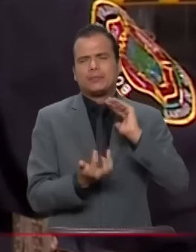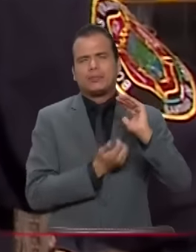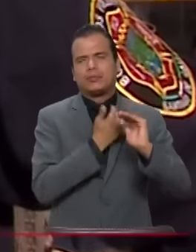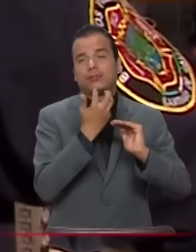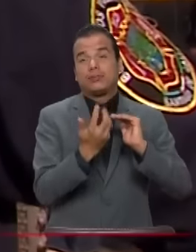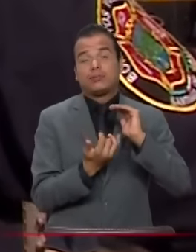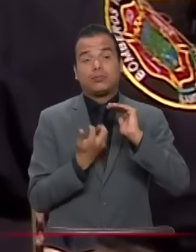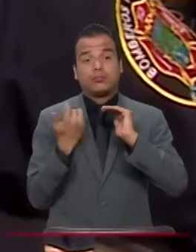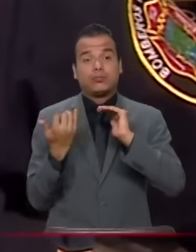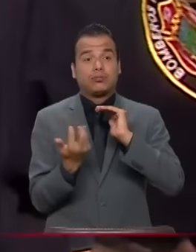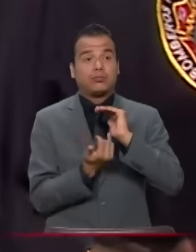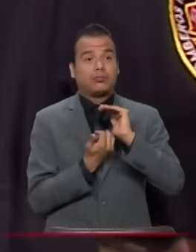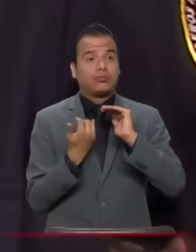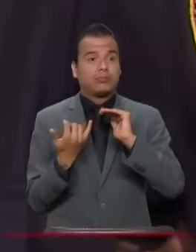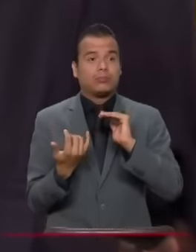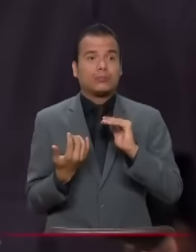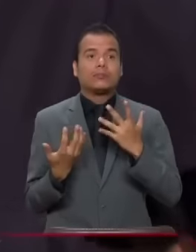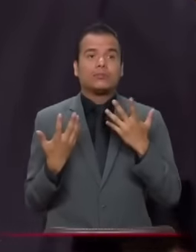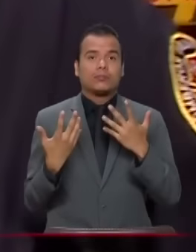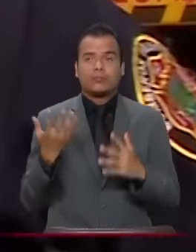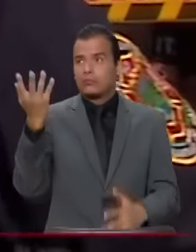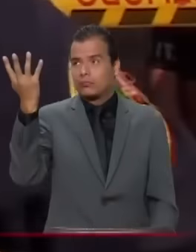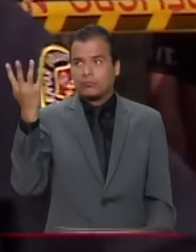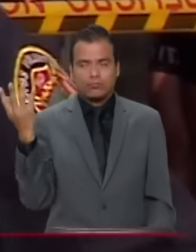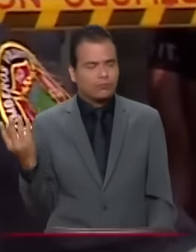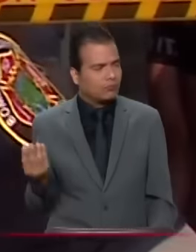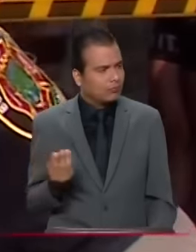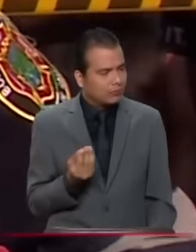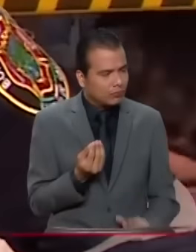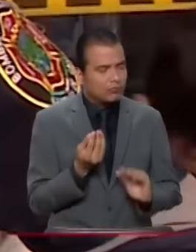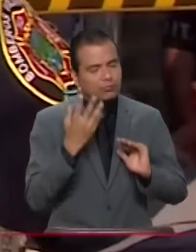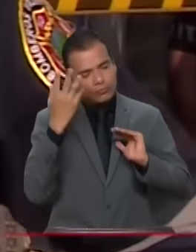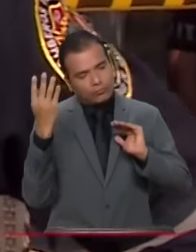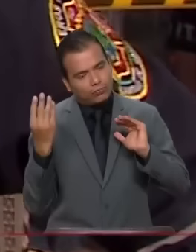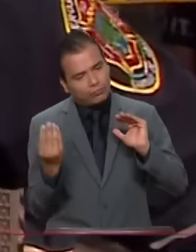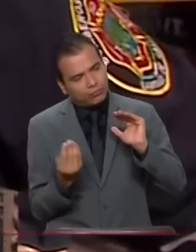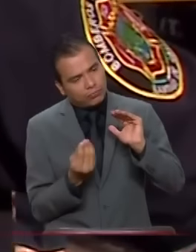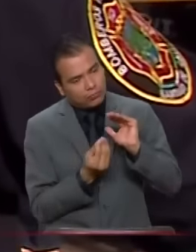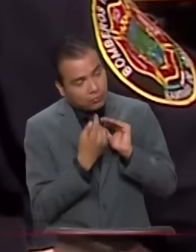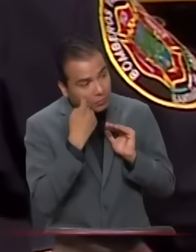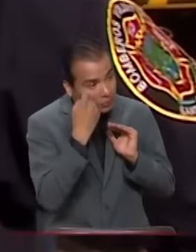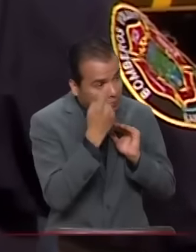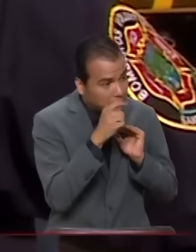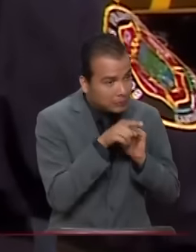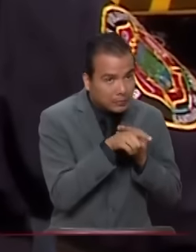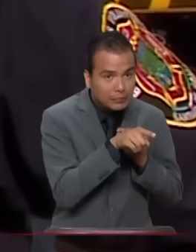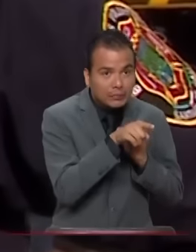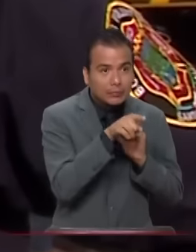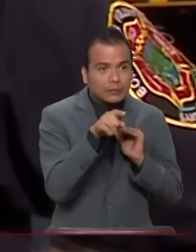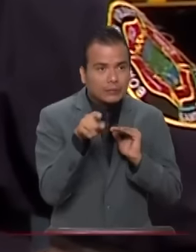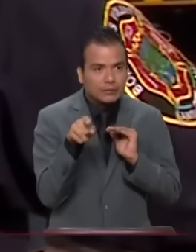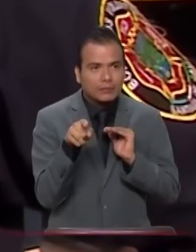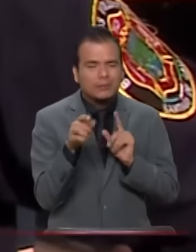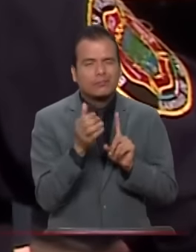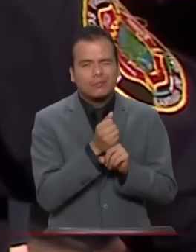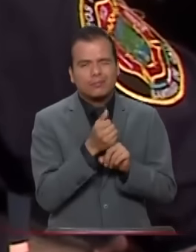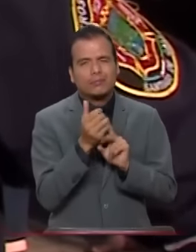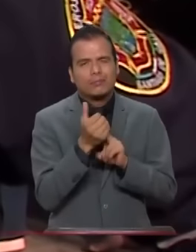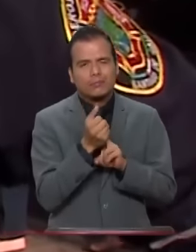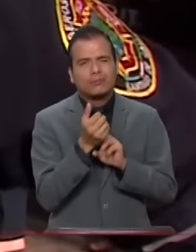fuerza. Ingresa nuestro personal y ingresan a hacer una búsqueda primaria, encuentran varios